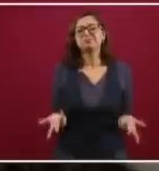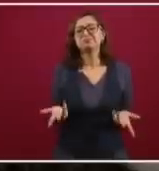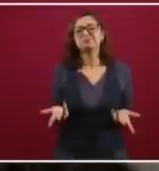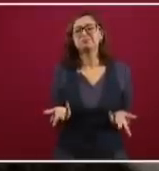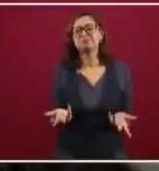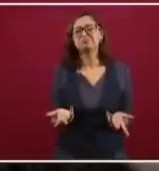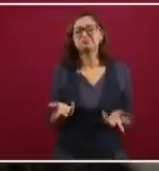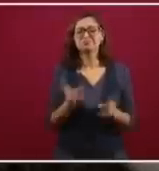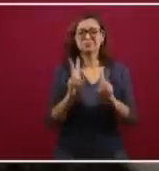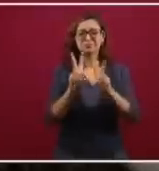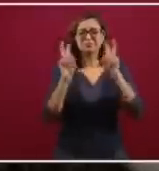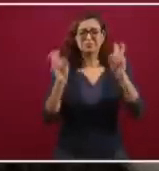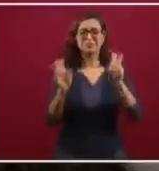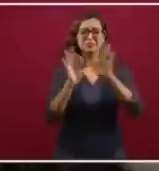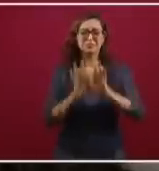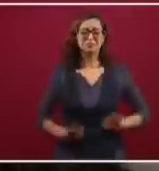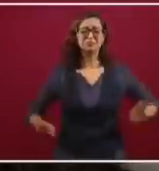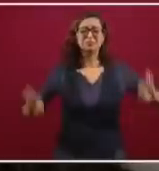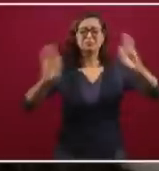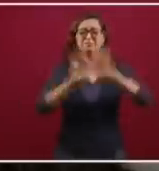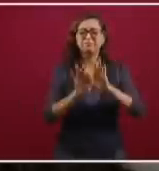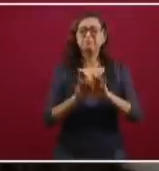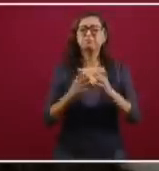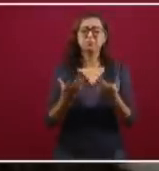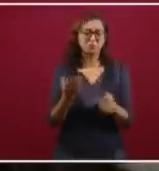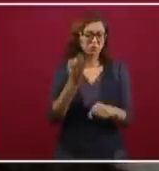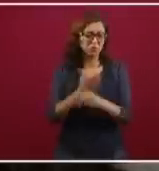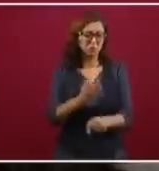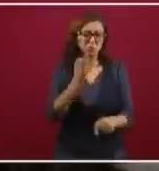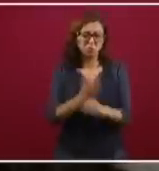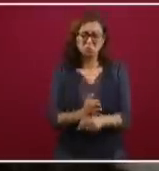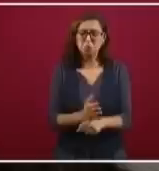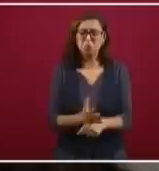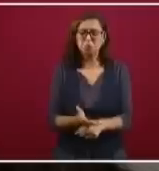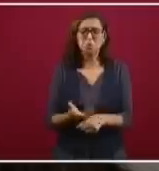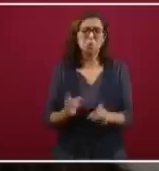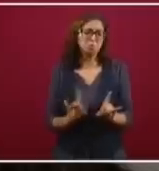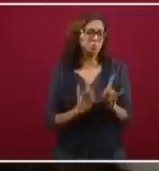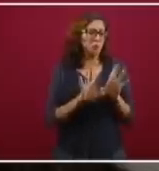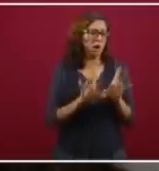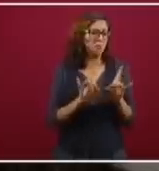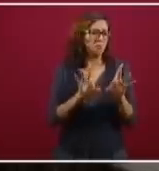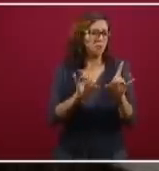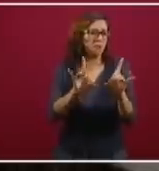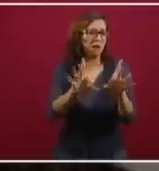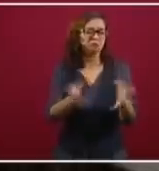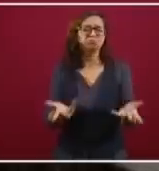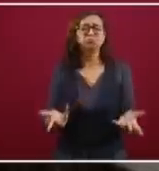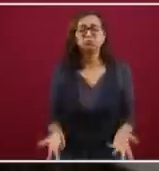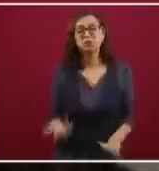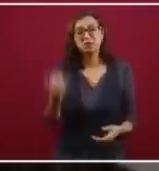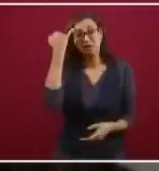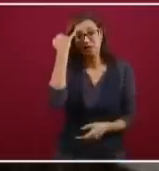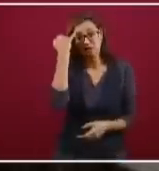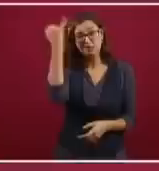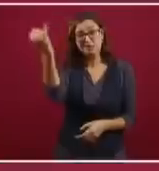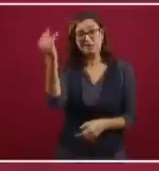muy importante que se esté dando, ¿no? Que estén sucediendo estas cosas.